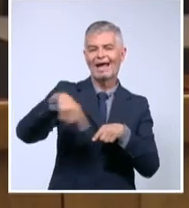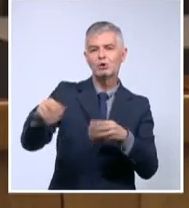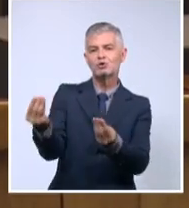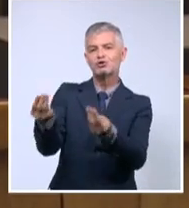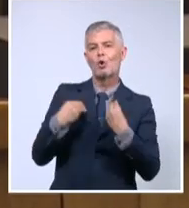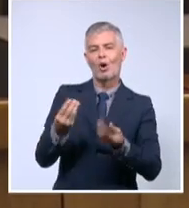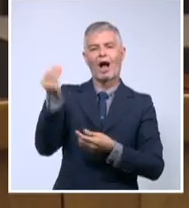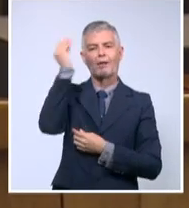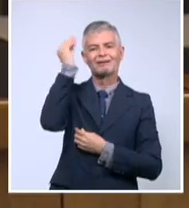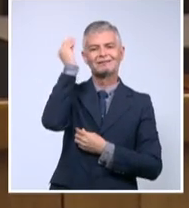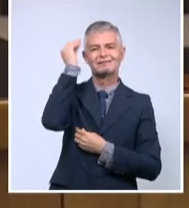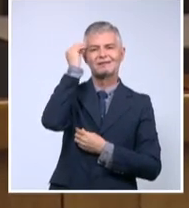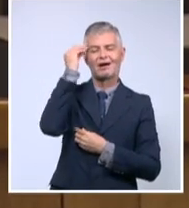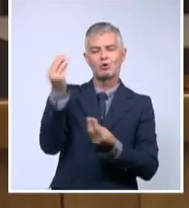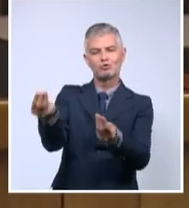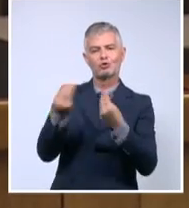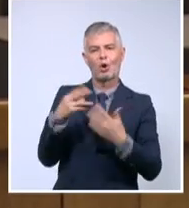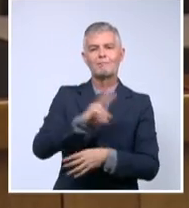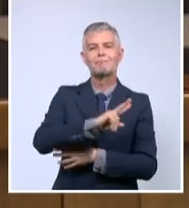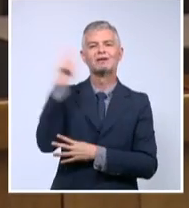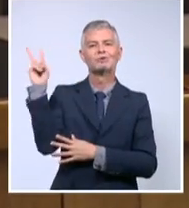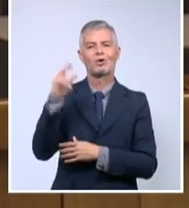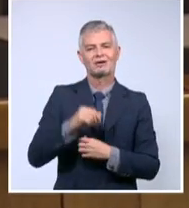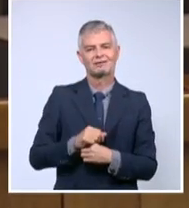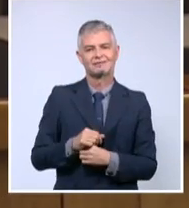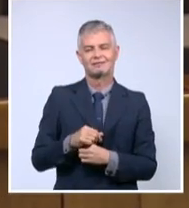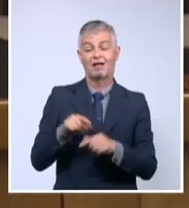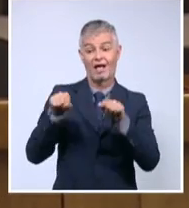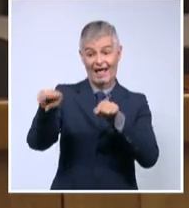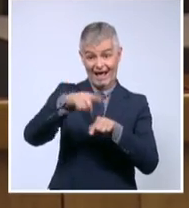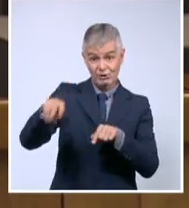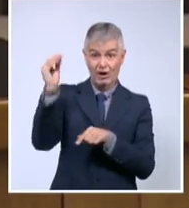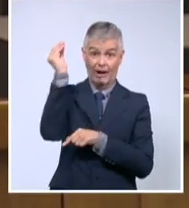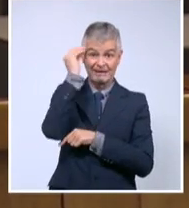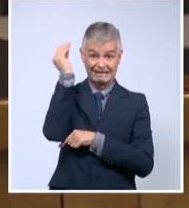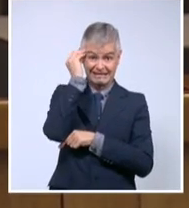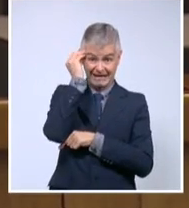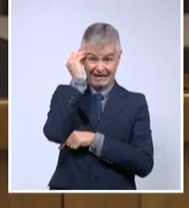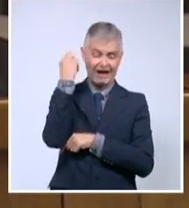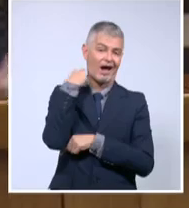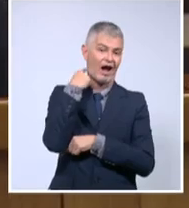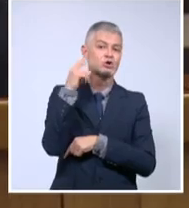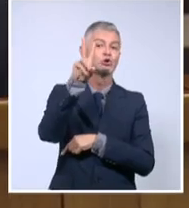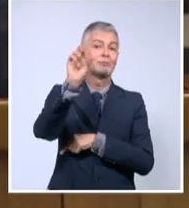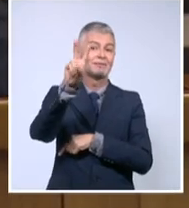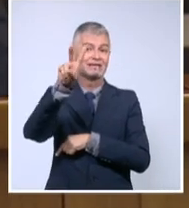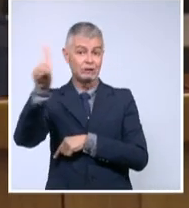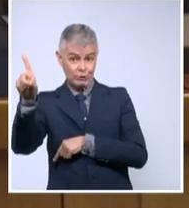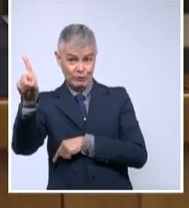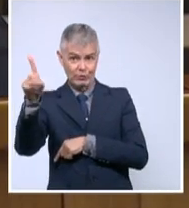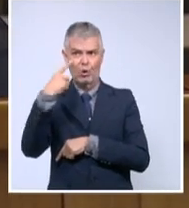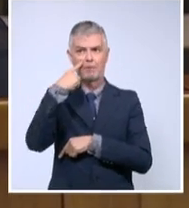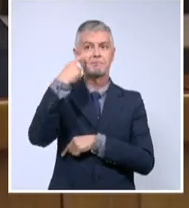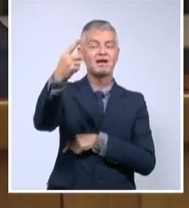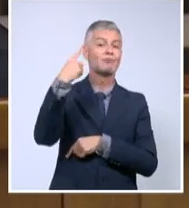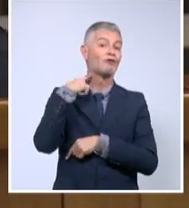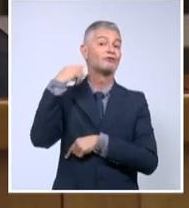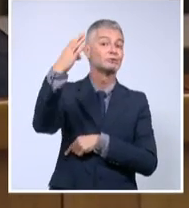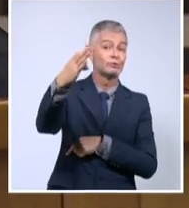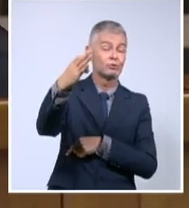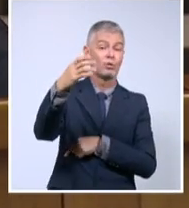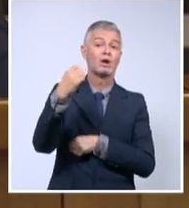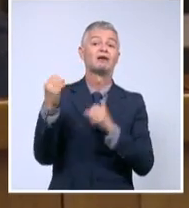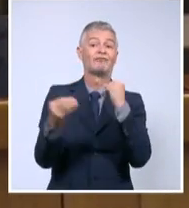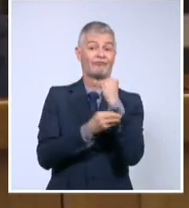aprendizajes y nos dio la victoria. Con esos aprendizajes, el 2021 se nos presenta en el horizonte